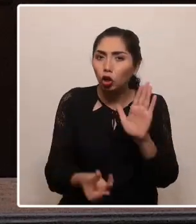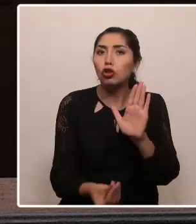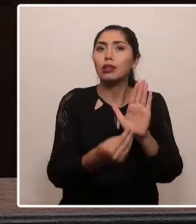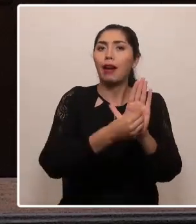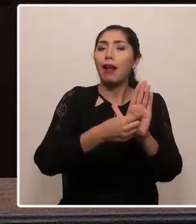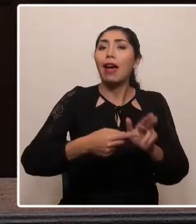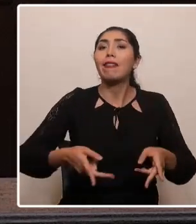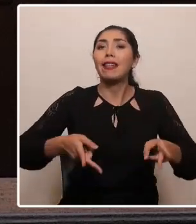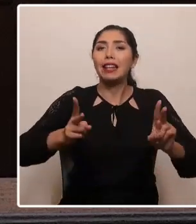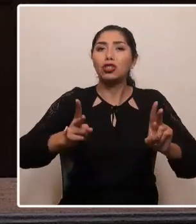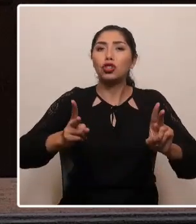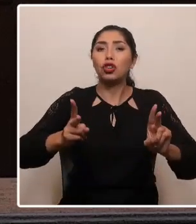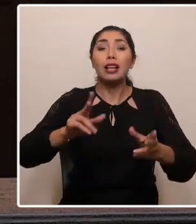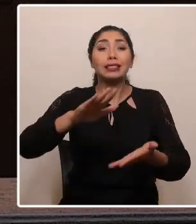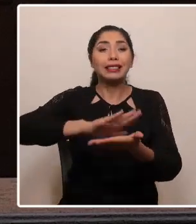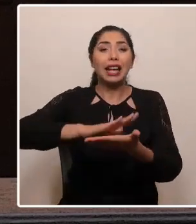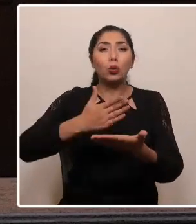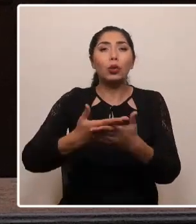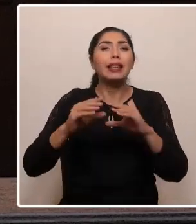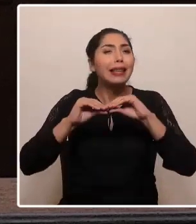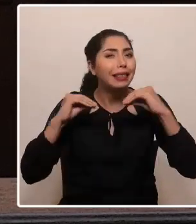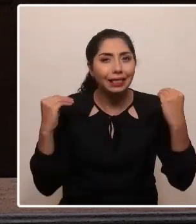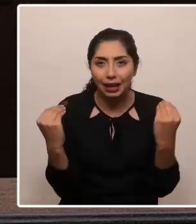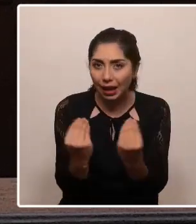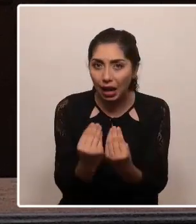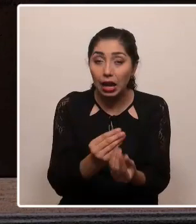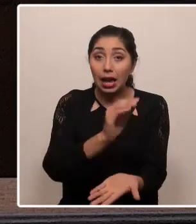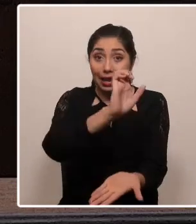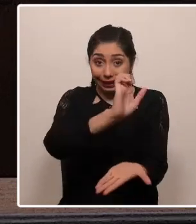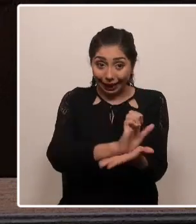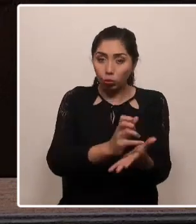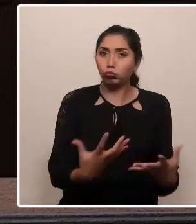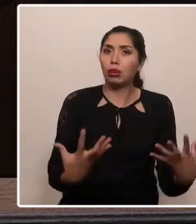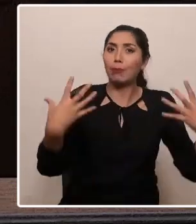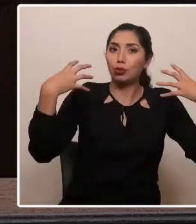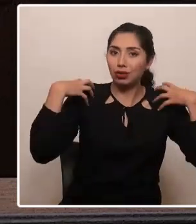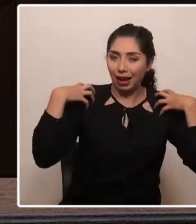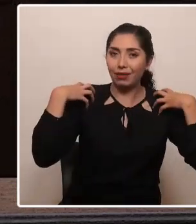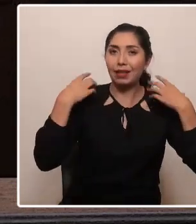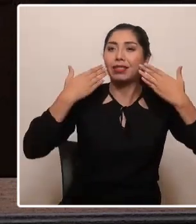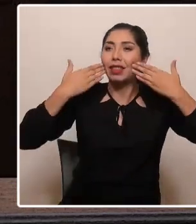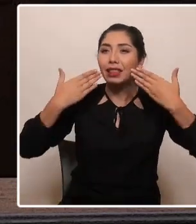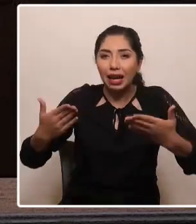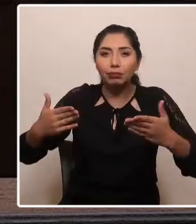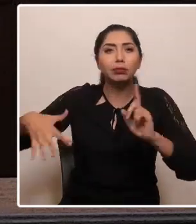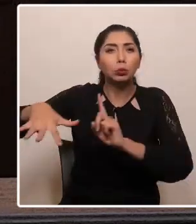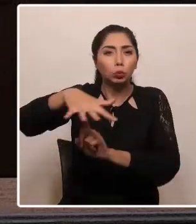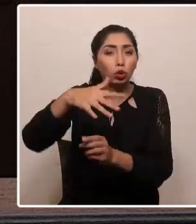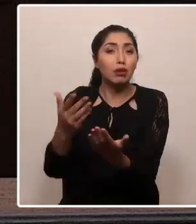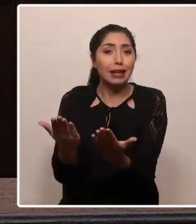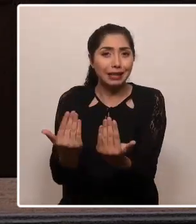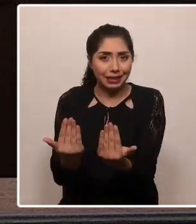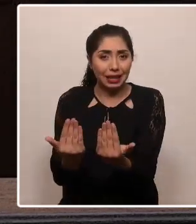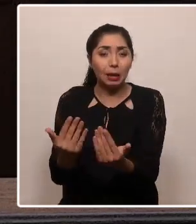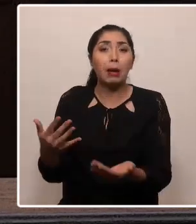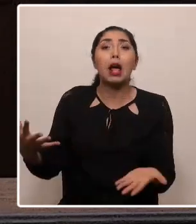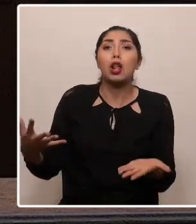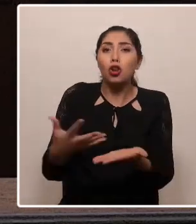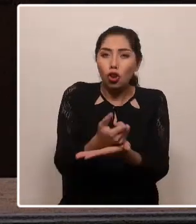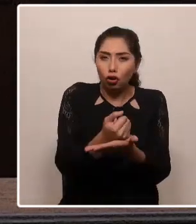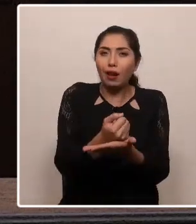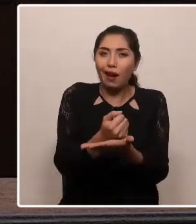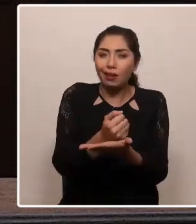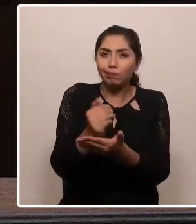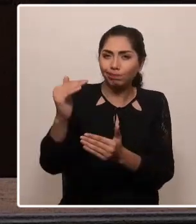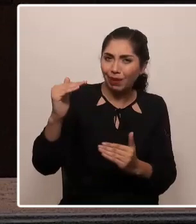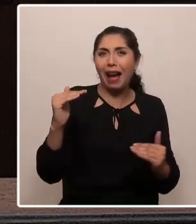salud integral, en donde el Estado será responsable de proveer las condiciones necesarias para alcanzar el más alto